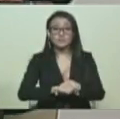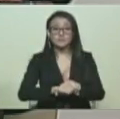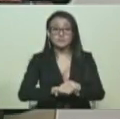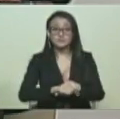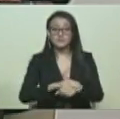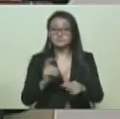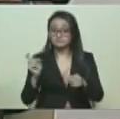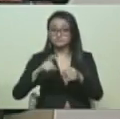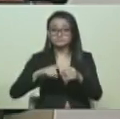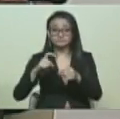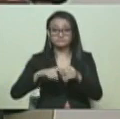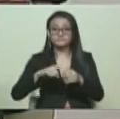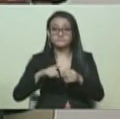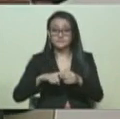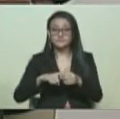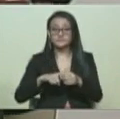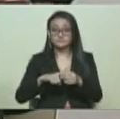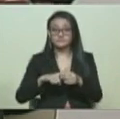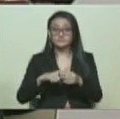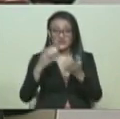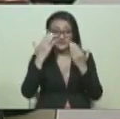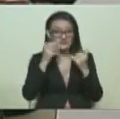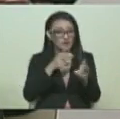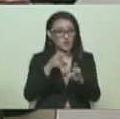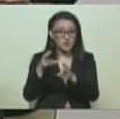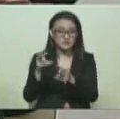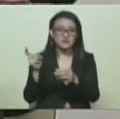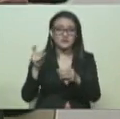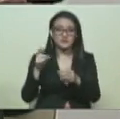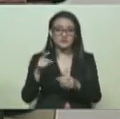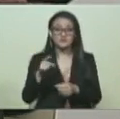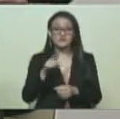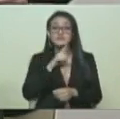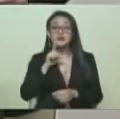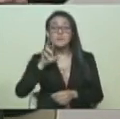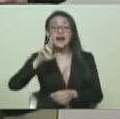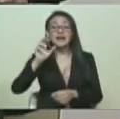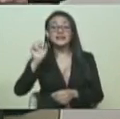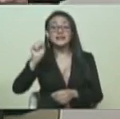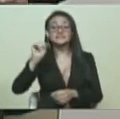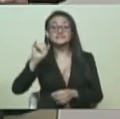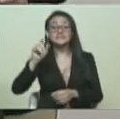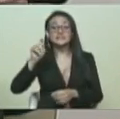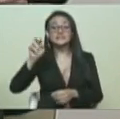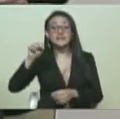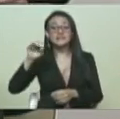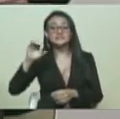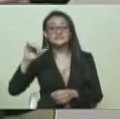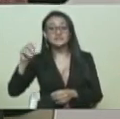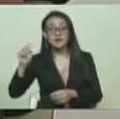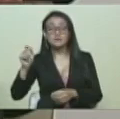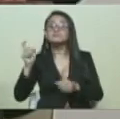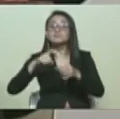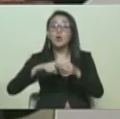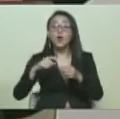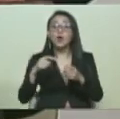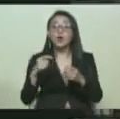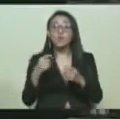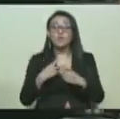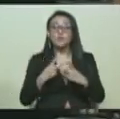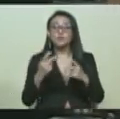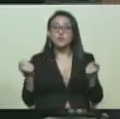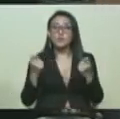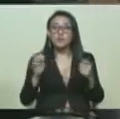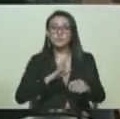los integrantes de esta célula terrorista llamada Resistencia y que forman parte de Voluntad Popular. Pero antes quiero